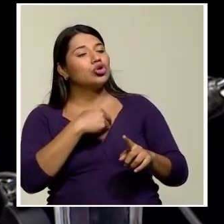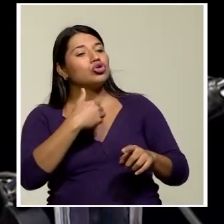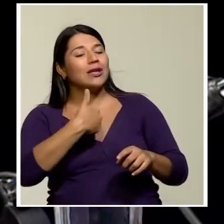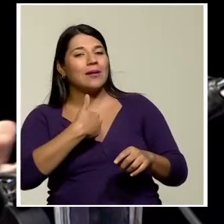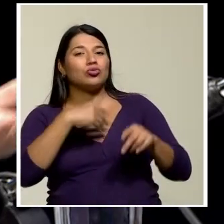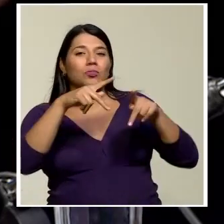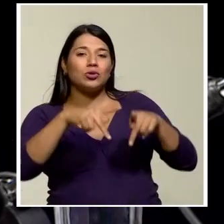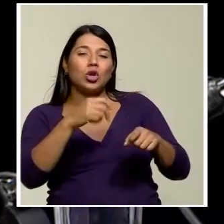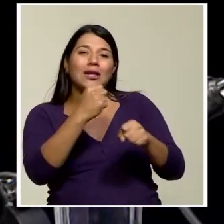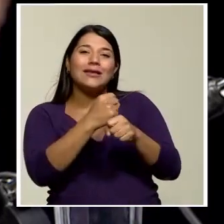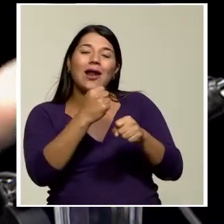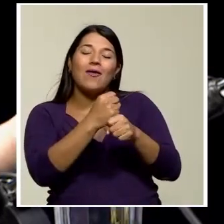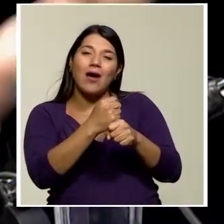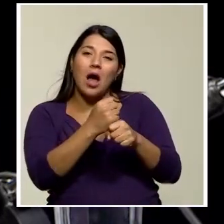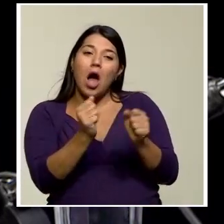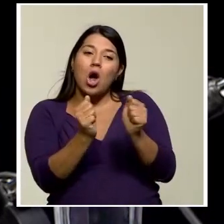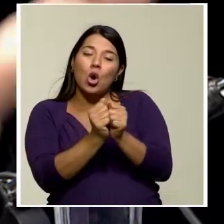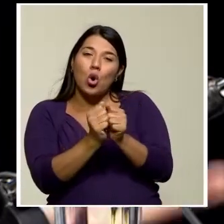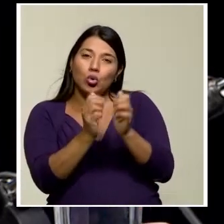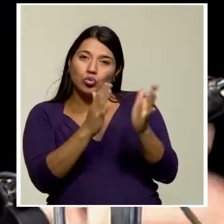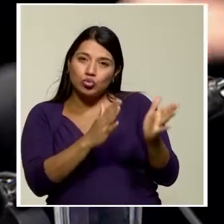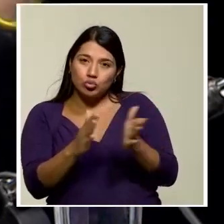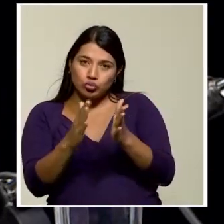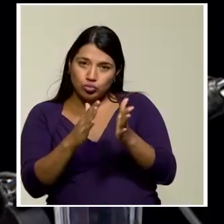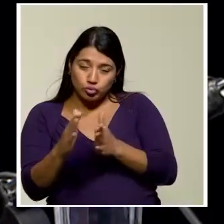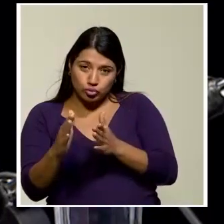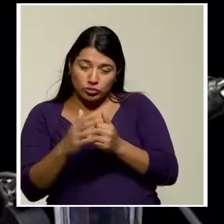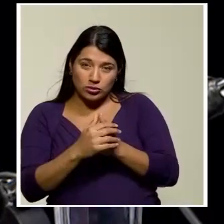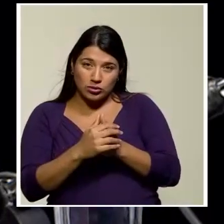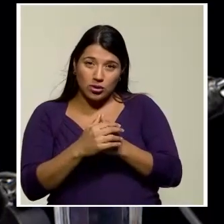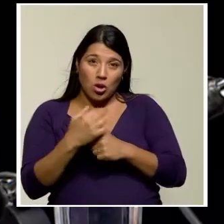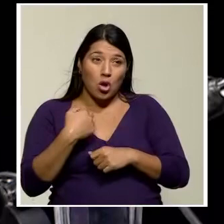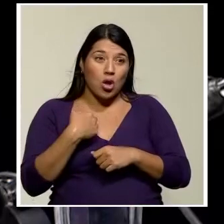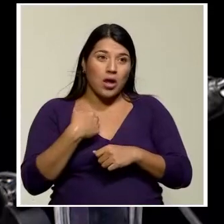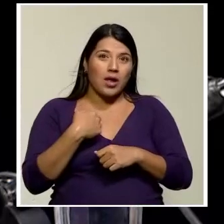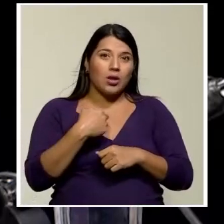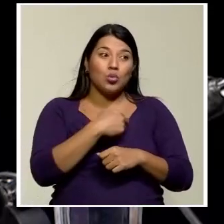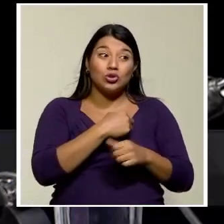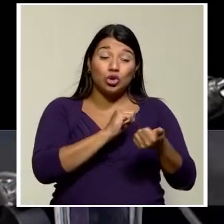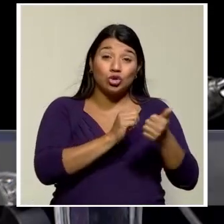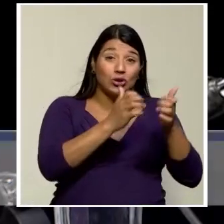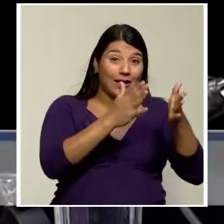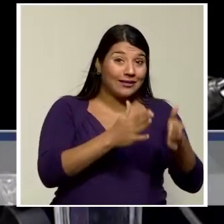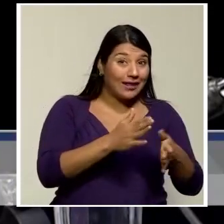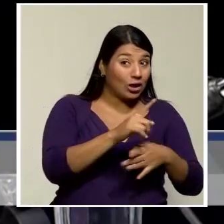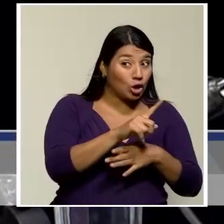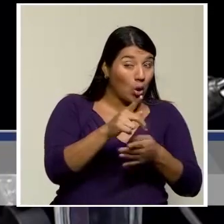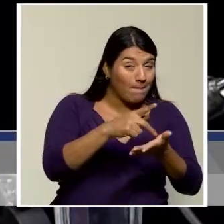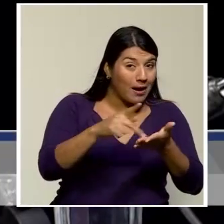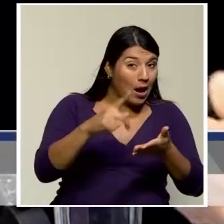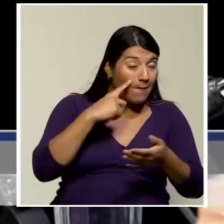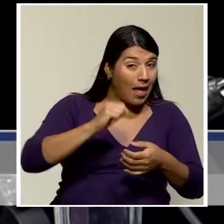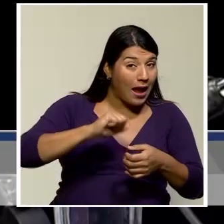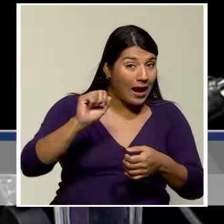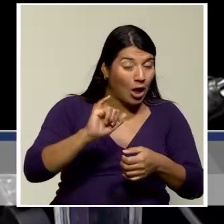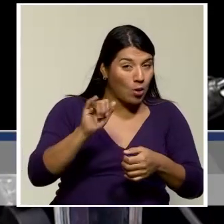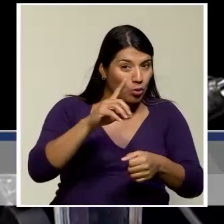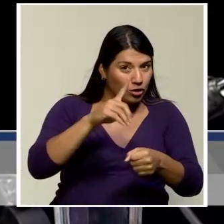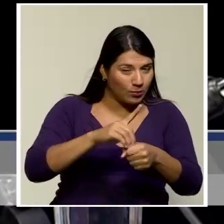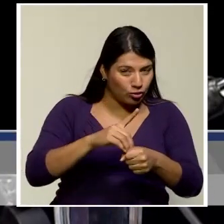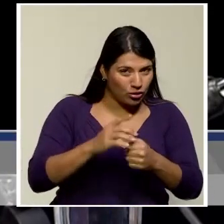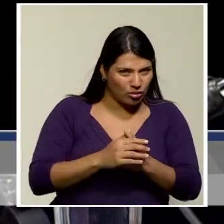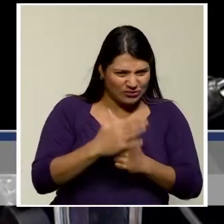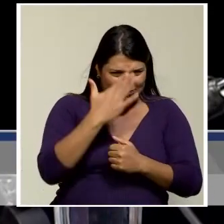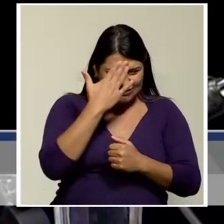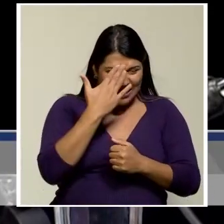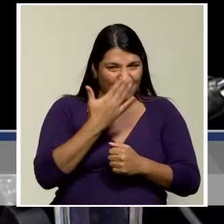mística, no compramos... Nuestros candidatos no compraron la diputación, nuestros candidatos saben lo que es fajarse y trabajar. ¿No les parece una buena